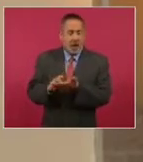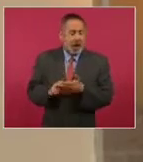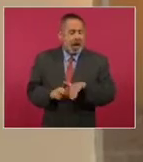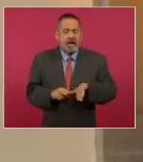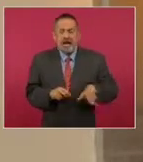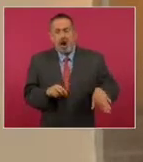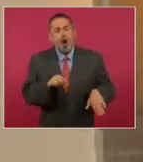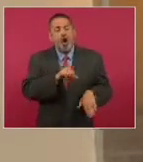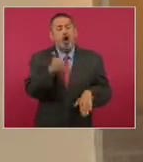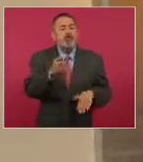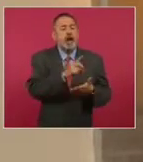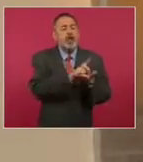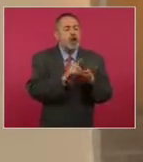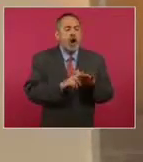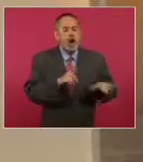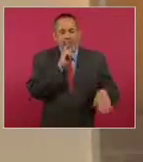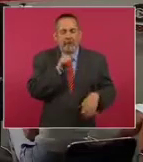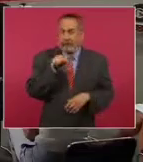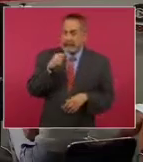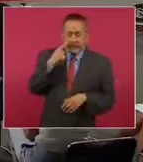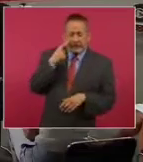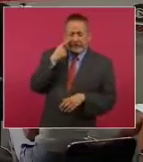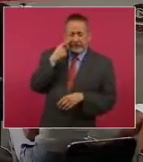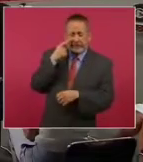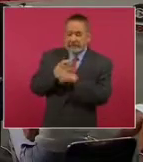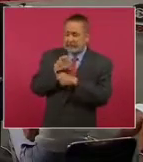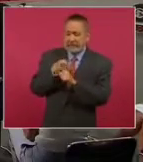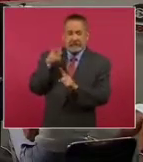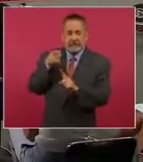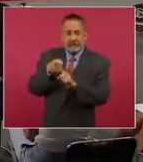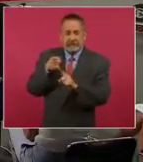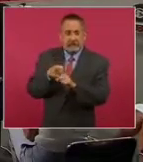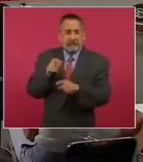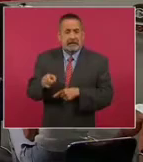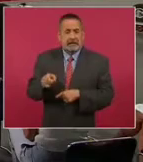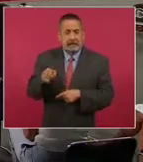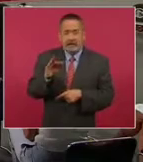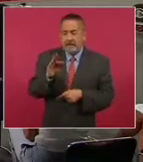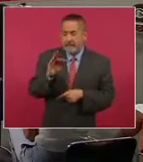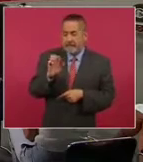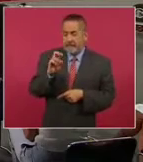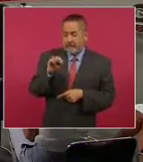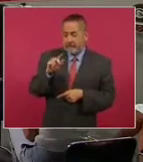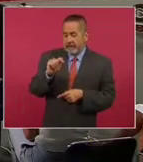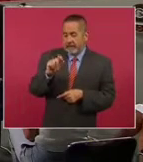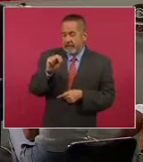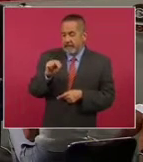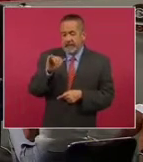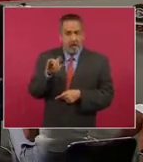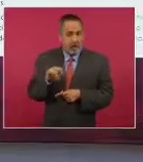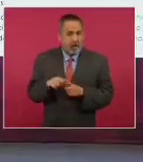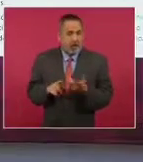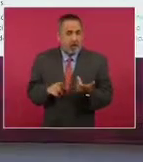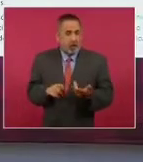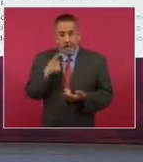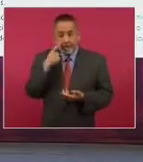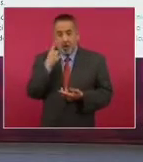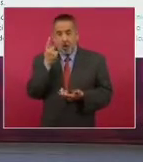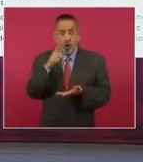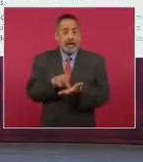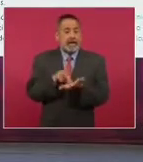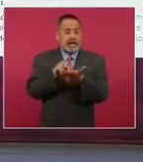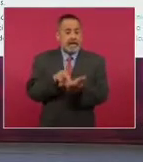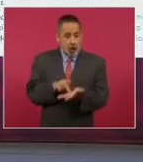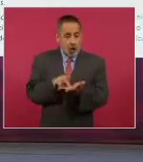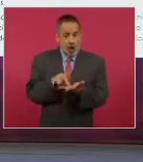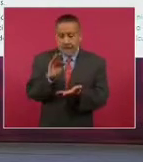a otros estupefacientes o narcóticos. Se sostiene que un kilo de fentanilo